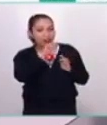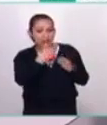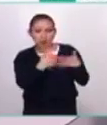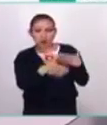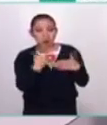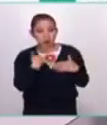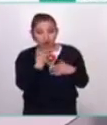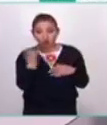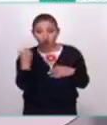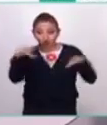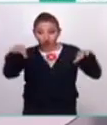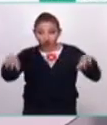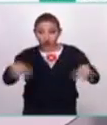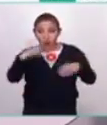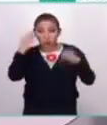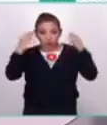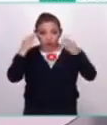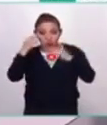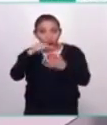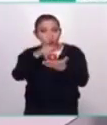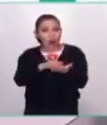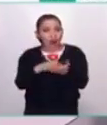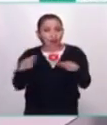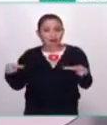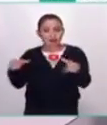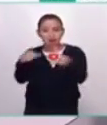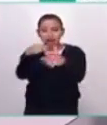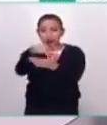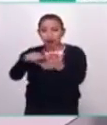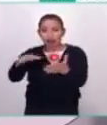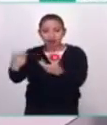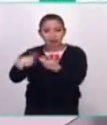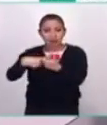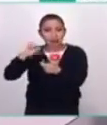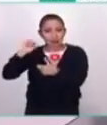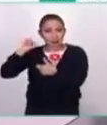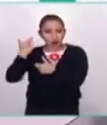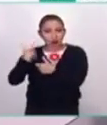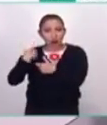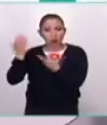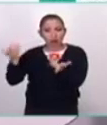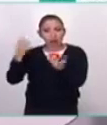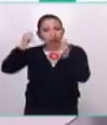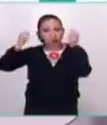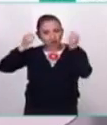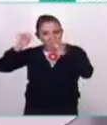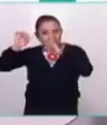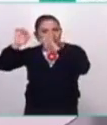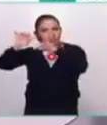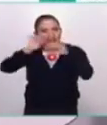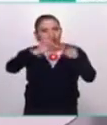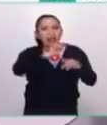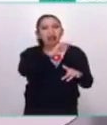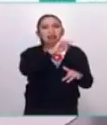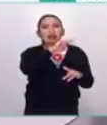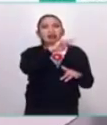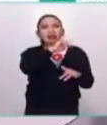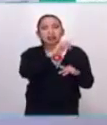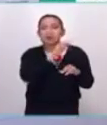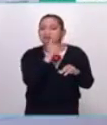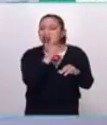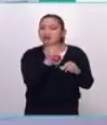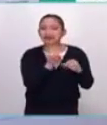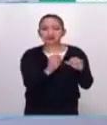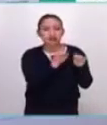Los dos son muy modernos, son zonas arqueológicas que se han integrado recientemente al mercado turístico. Altavista tiene una de las